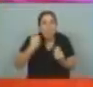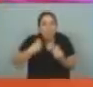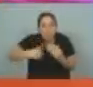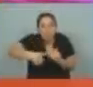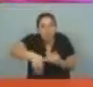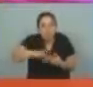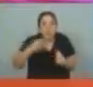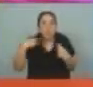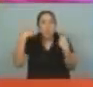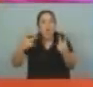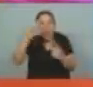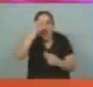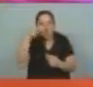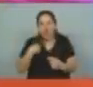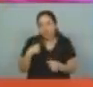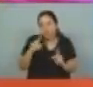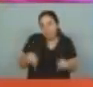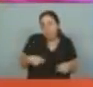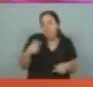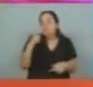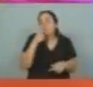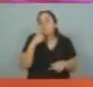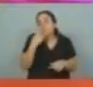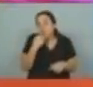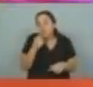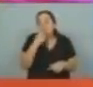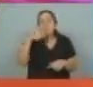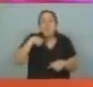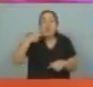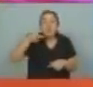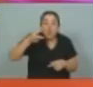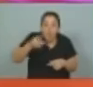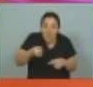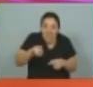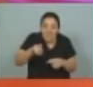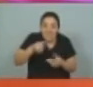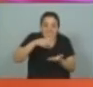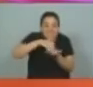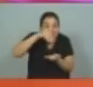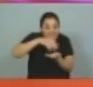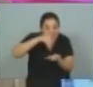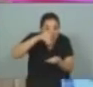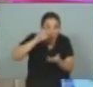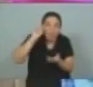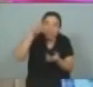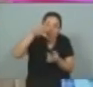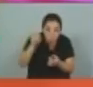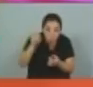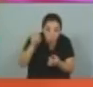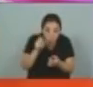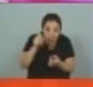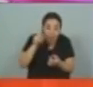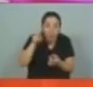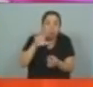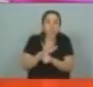luna? Ah, no importa, porque vos cuando comprás un terreno en la luna, es la luna y todo lo que hay abajo en la Tierra. ¡Un chorizo!